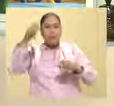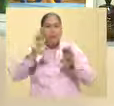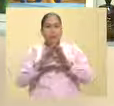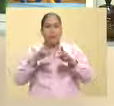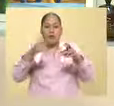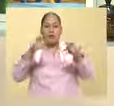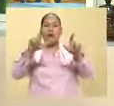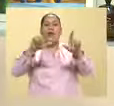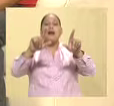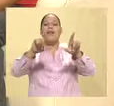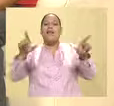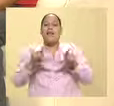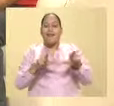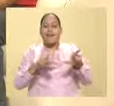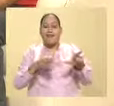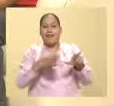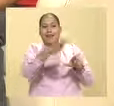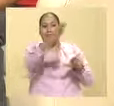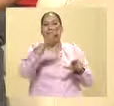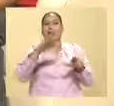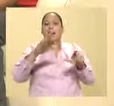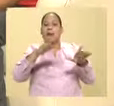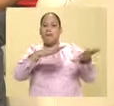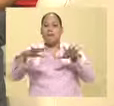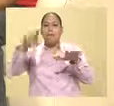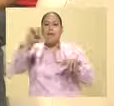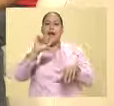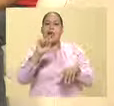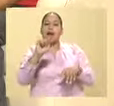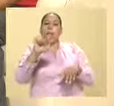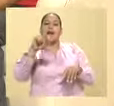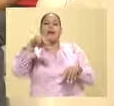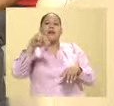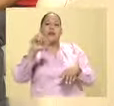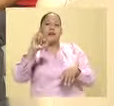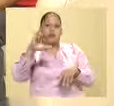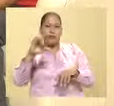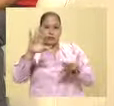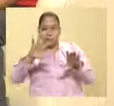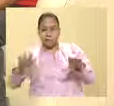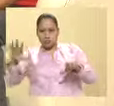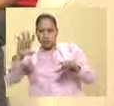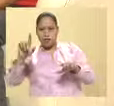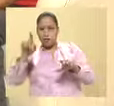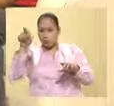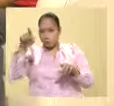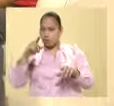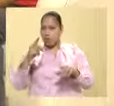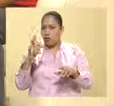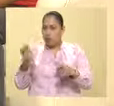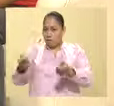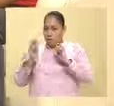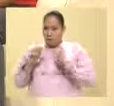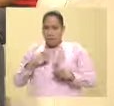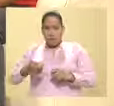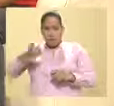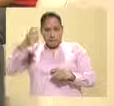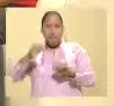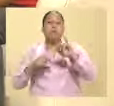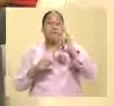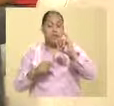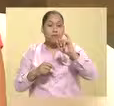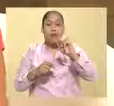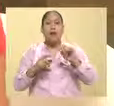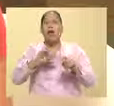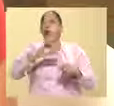t es el atlántico si no lo ostenta esto digo tú eres la primera y hasta